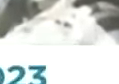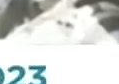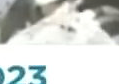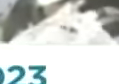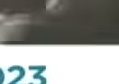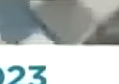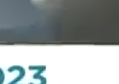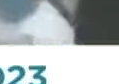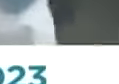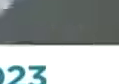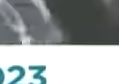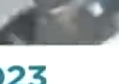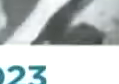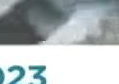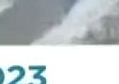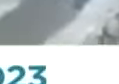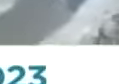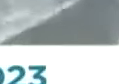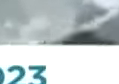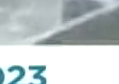reclamación.